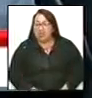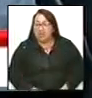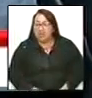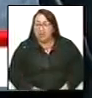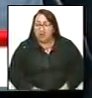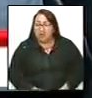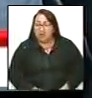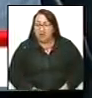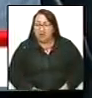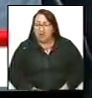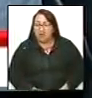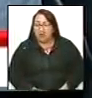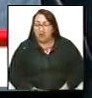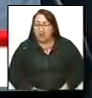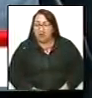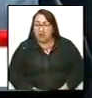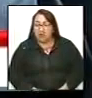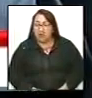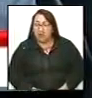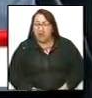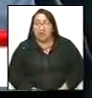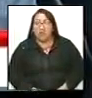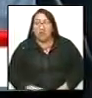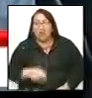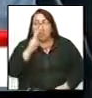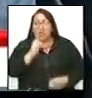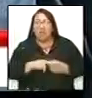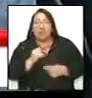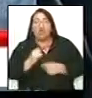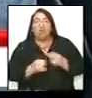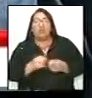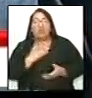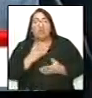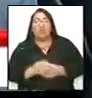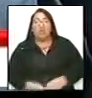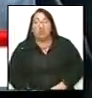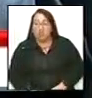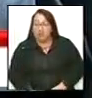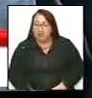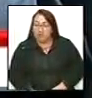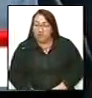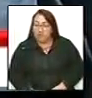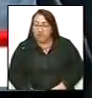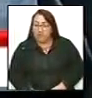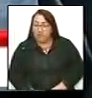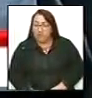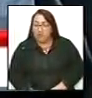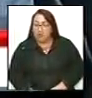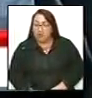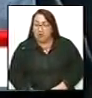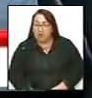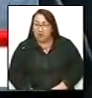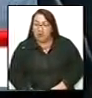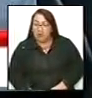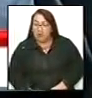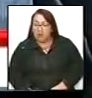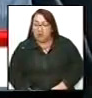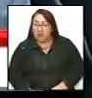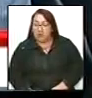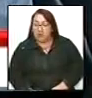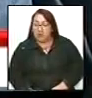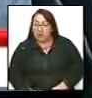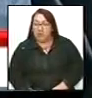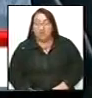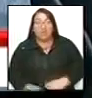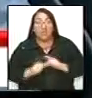perú no está estamos ahí comenzaron hermano hasta las últimas consecuencias y a veces como digo con pena no creo que seguimos siendo